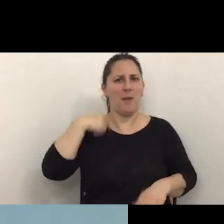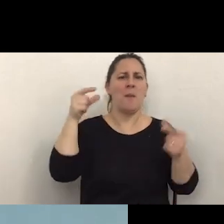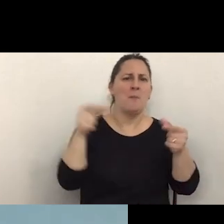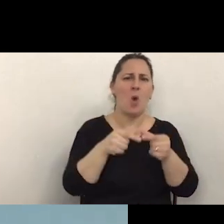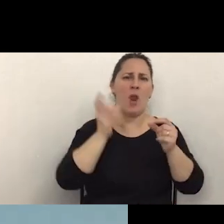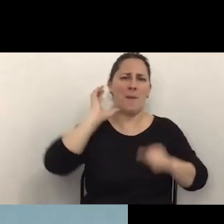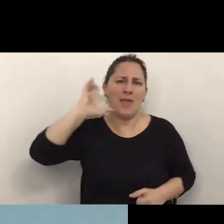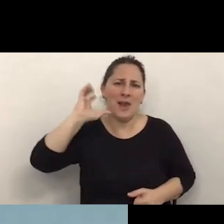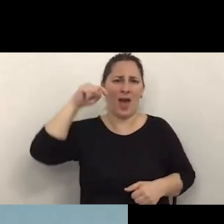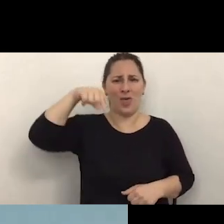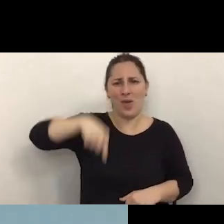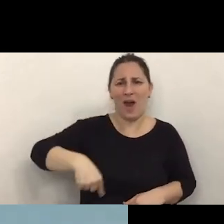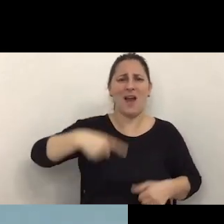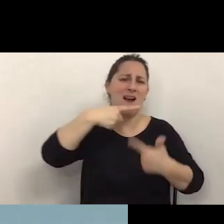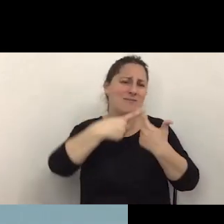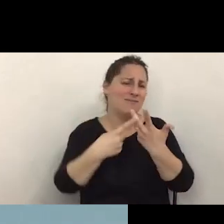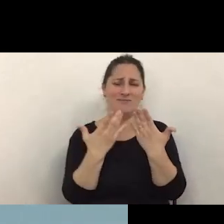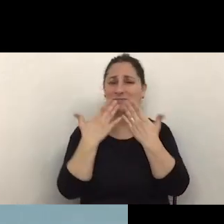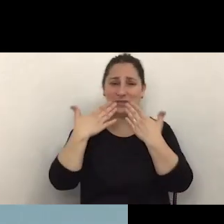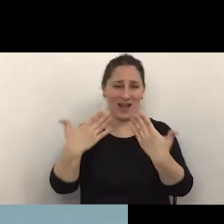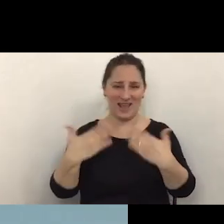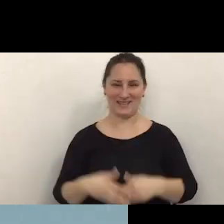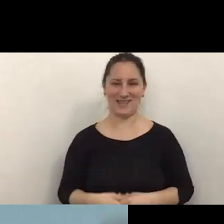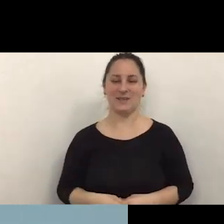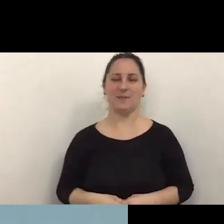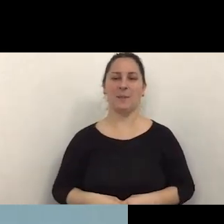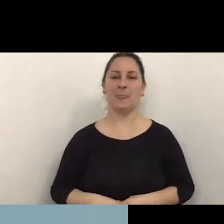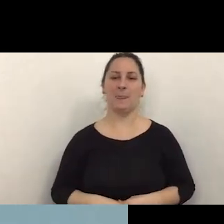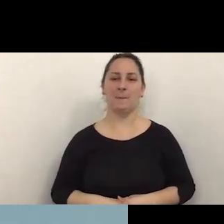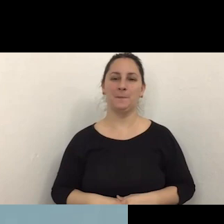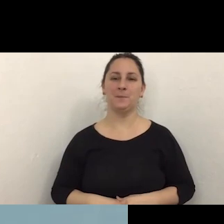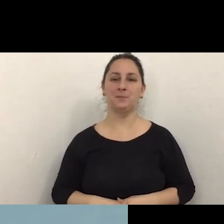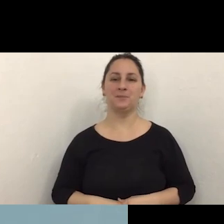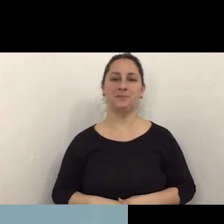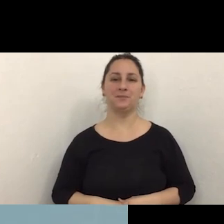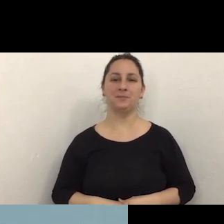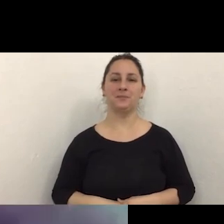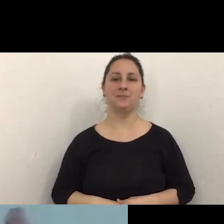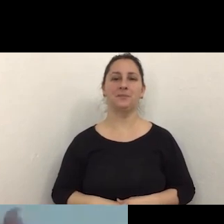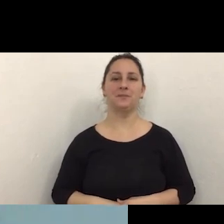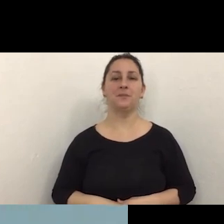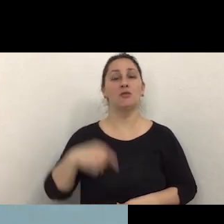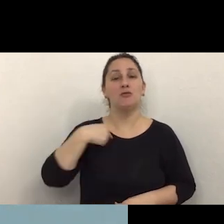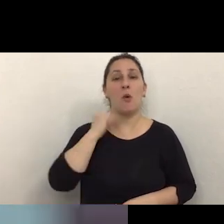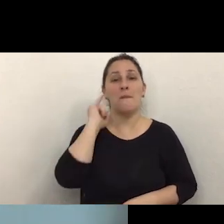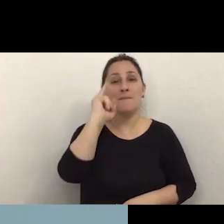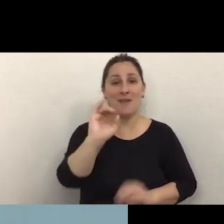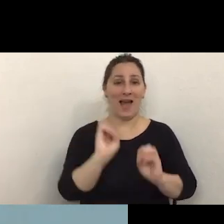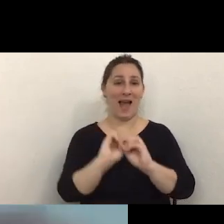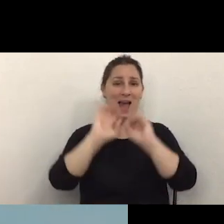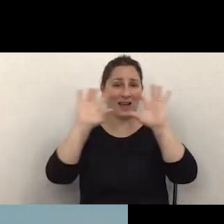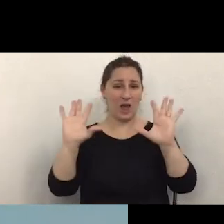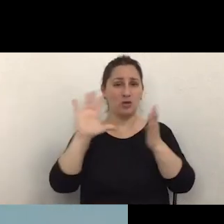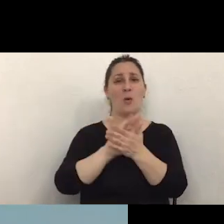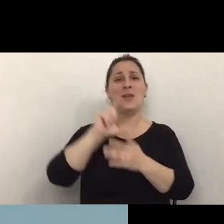acá, así que más que agradecida. Bueno, de todas maneras voy a hacer una aclaración en cuanto al currículum